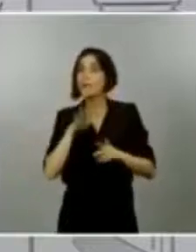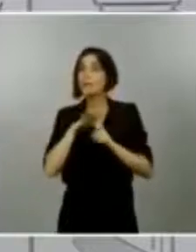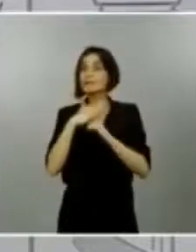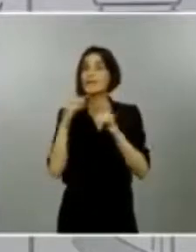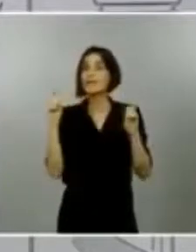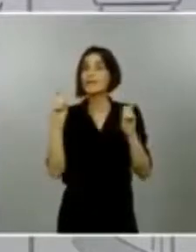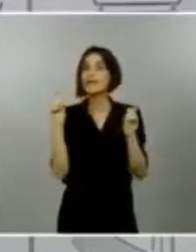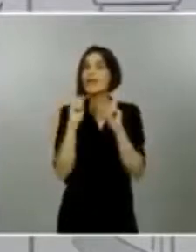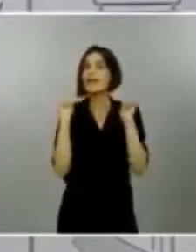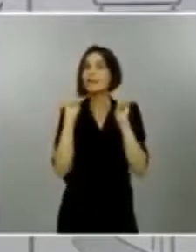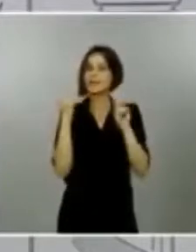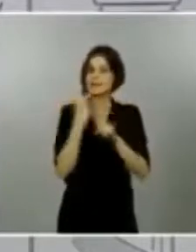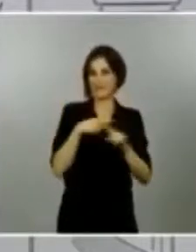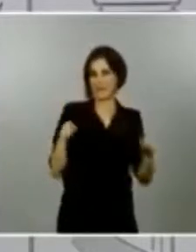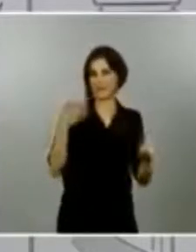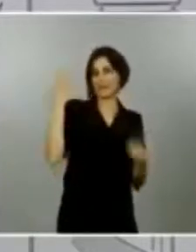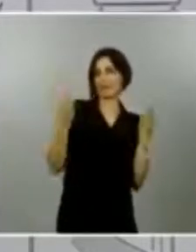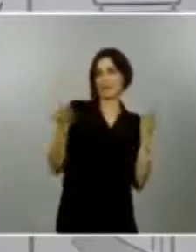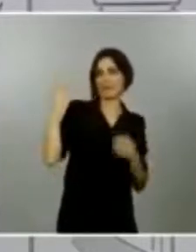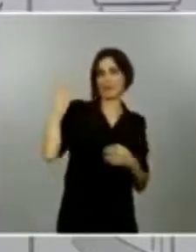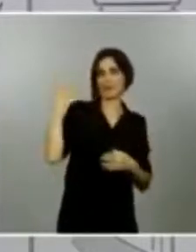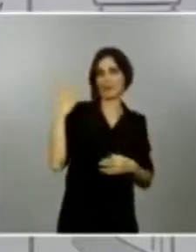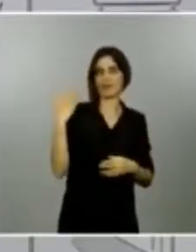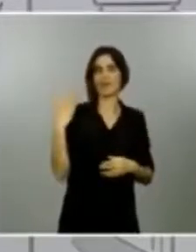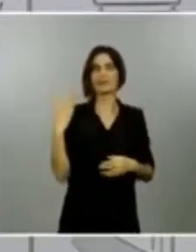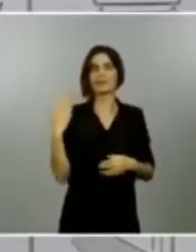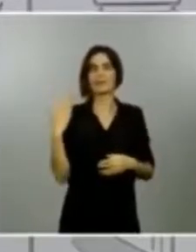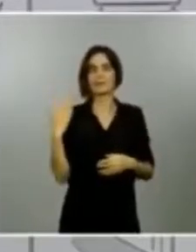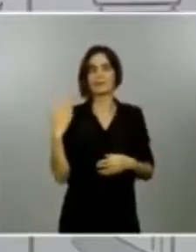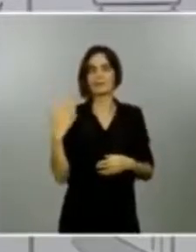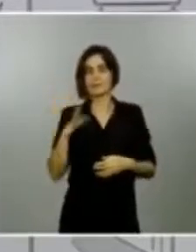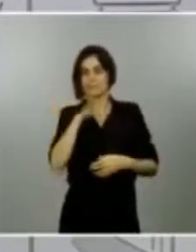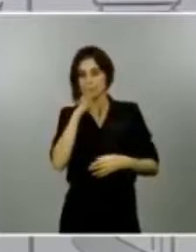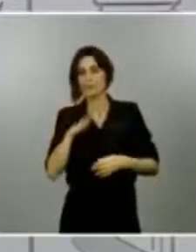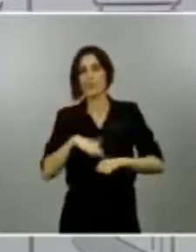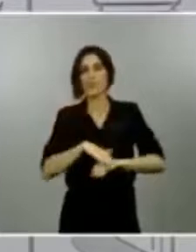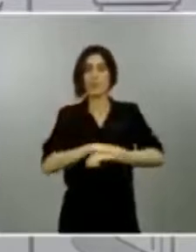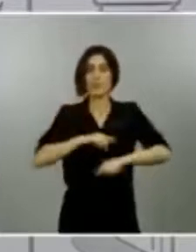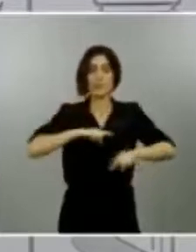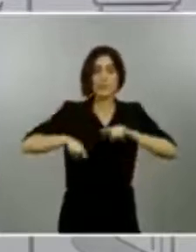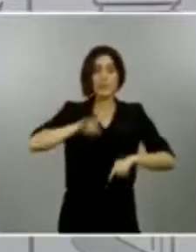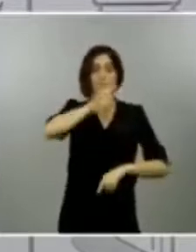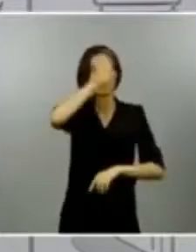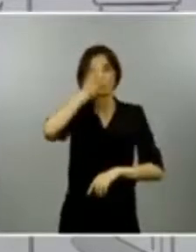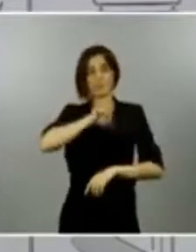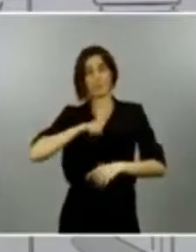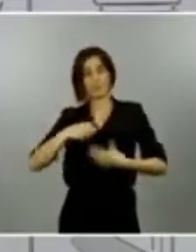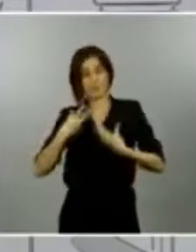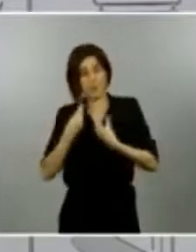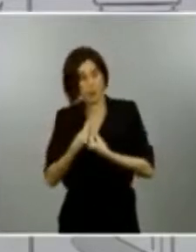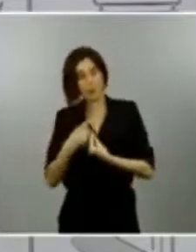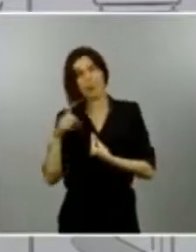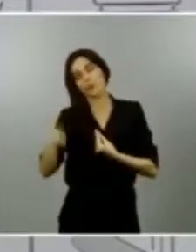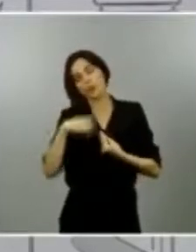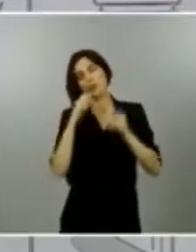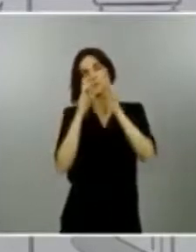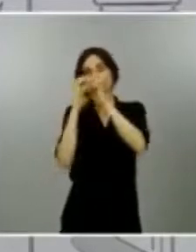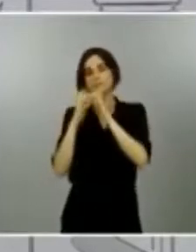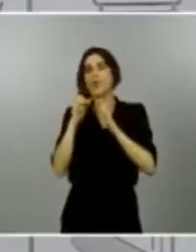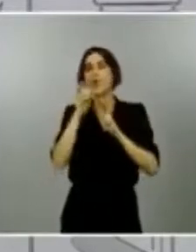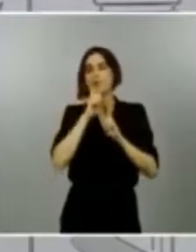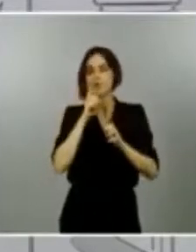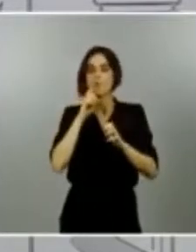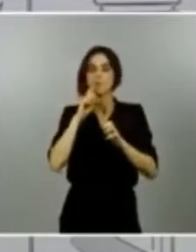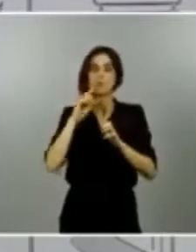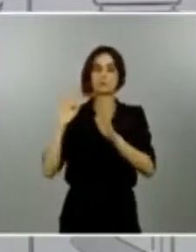que bueno pues se me sacó gobernanza en esa codecisión con las comunidades autónomas vamos a abordar en la transición hacia esa nueva normalidad lo que denominan los